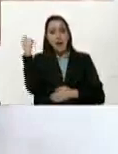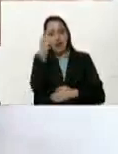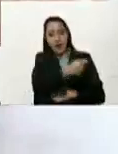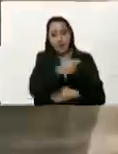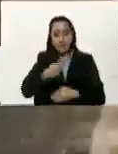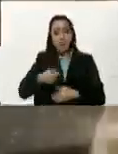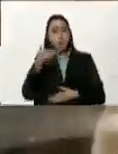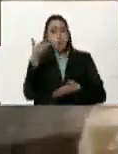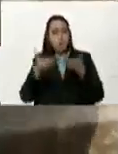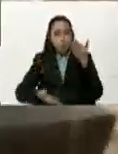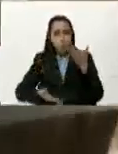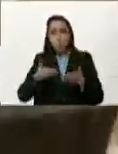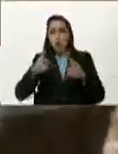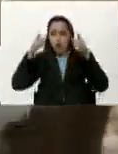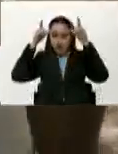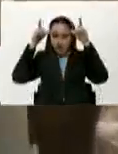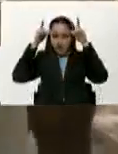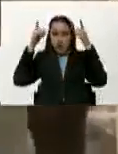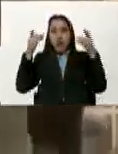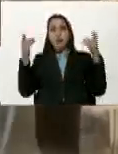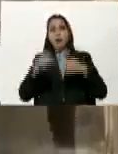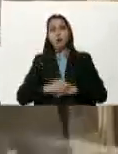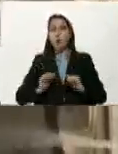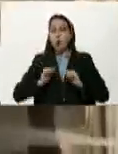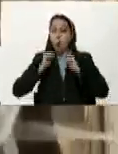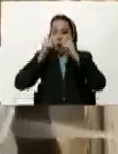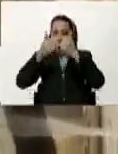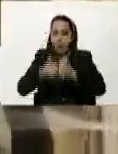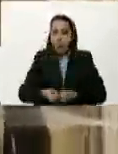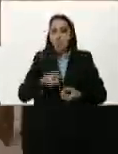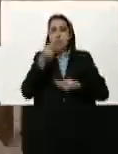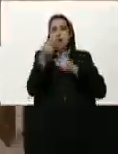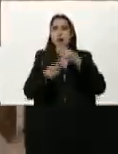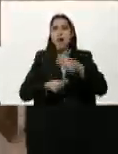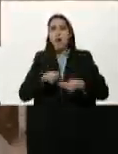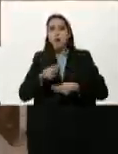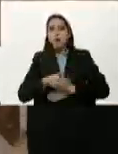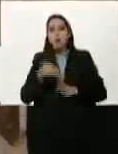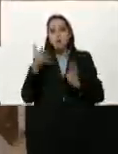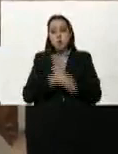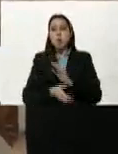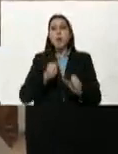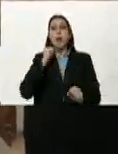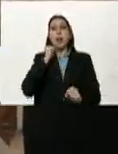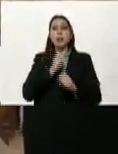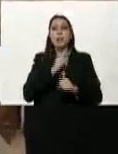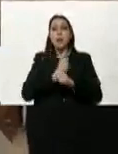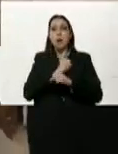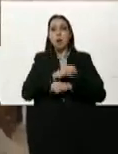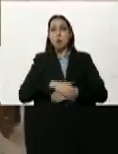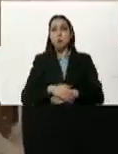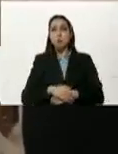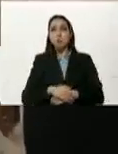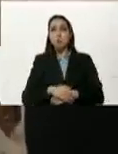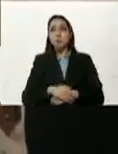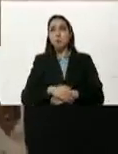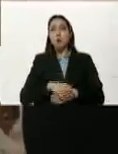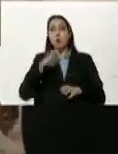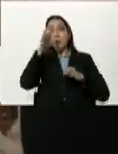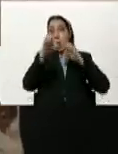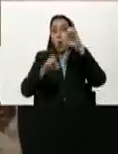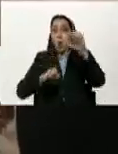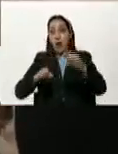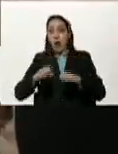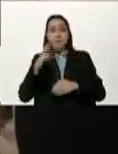depende mucho del tema ganadero pero aquí ya comienza de una vez a trabajar el reinado de los animales y aquí